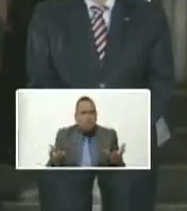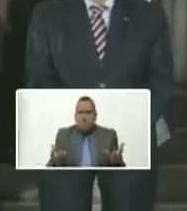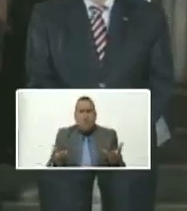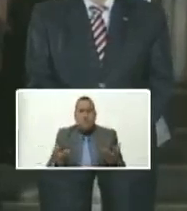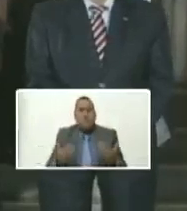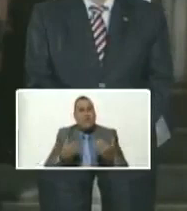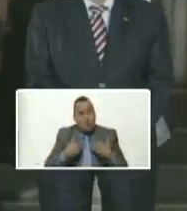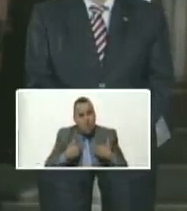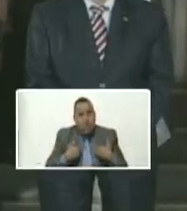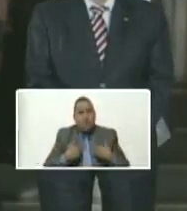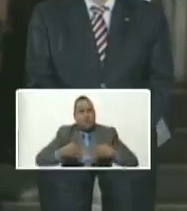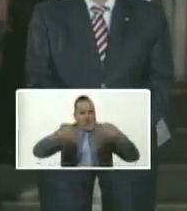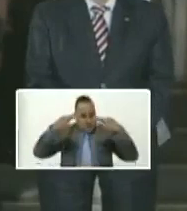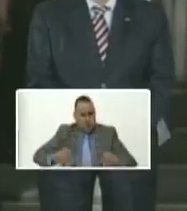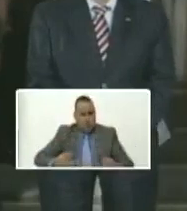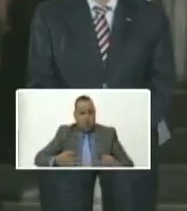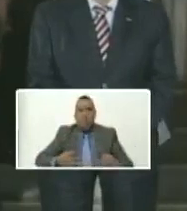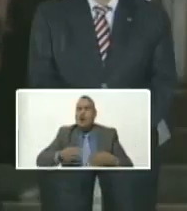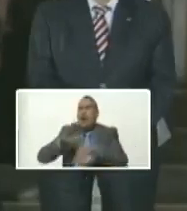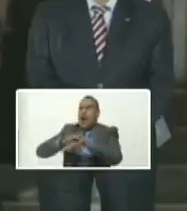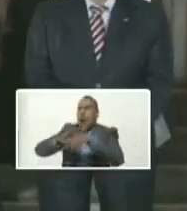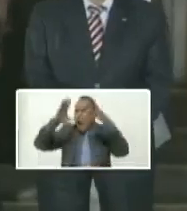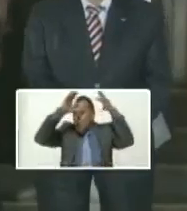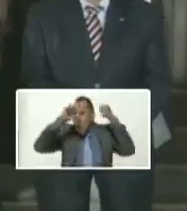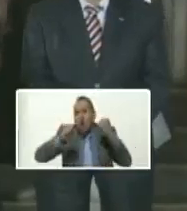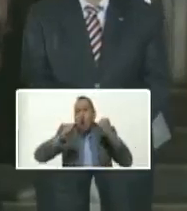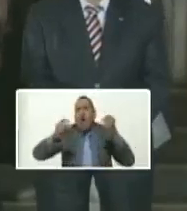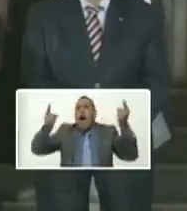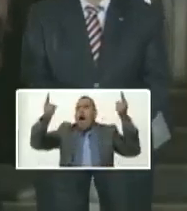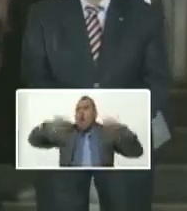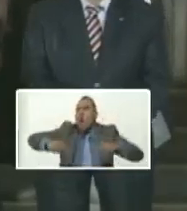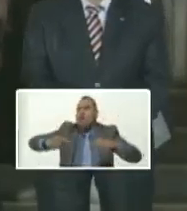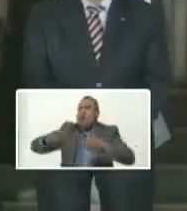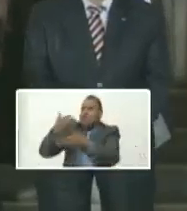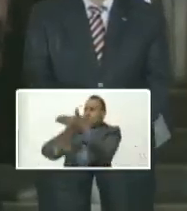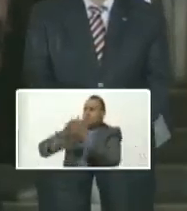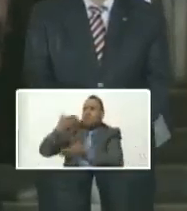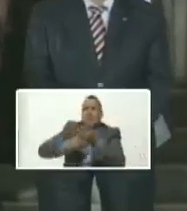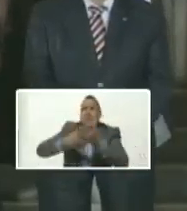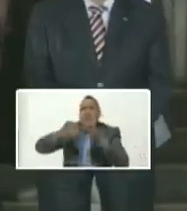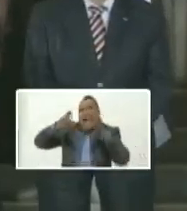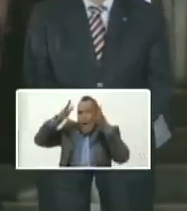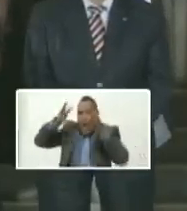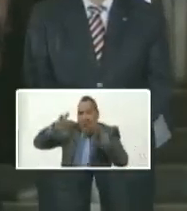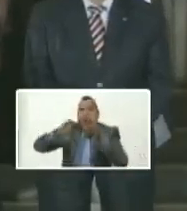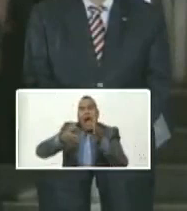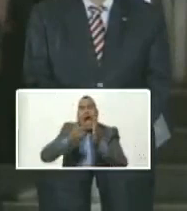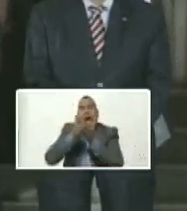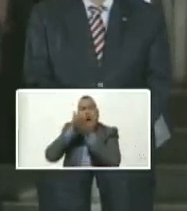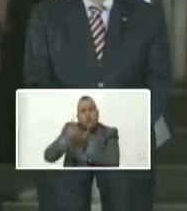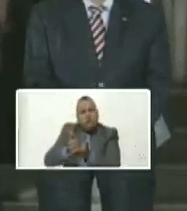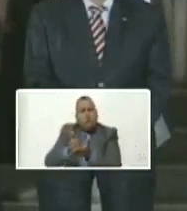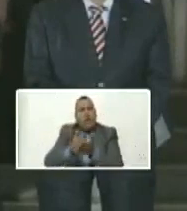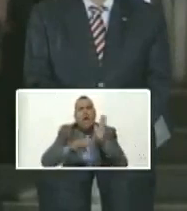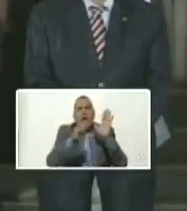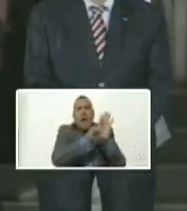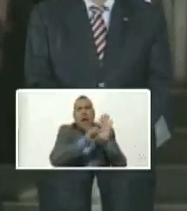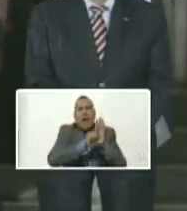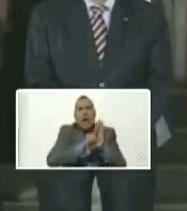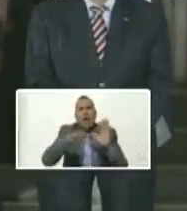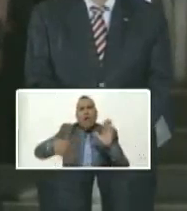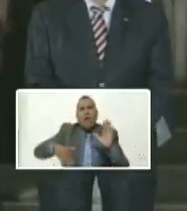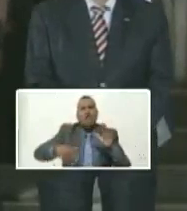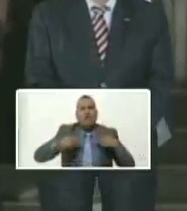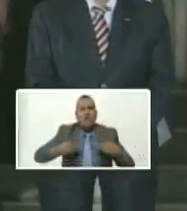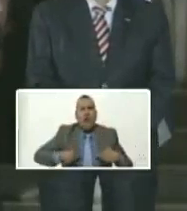nuestra presencia consular para dar la asistencia consular y defensa legal a